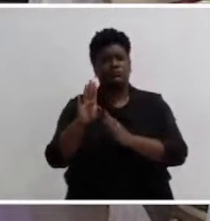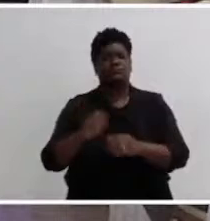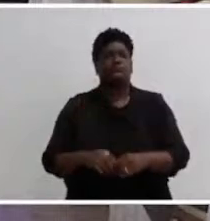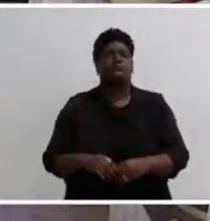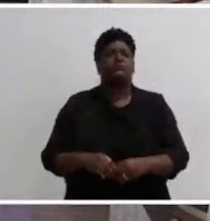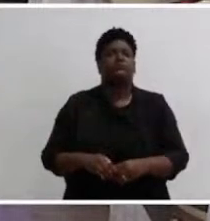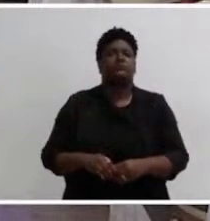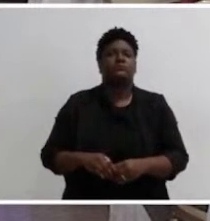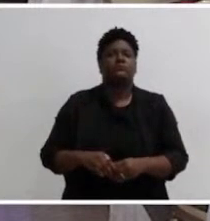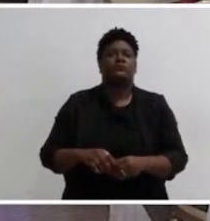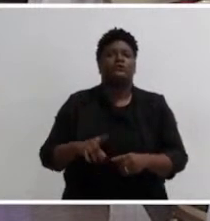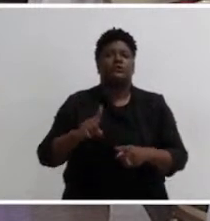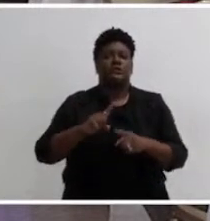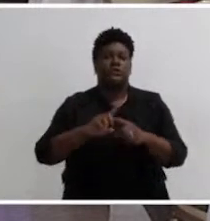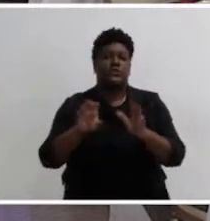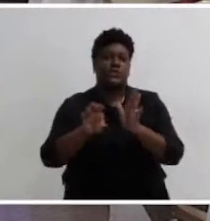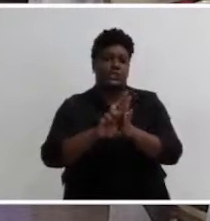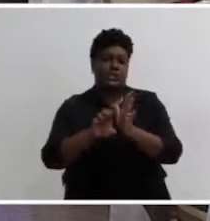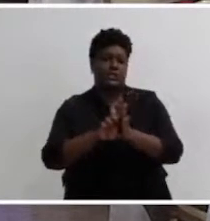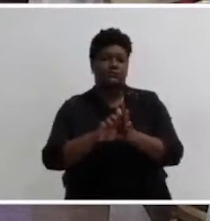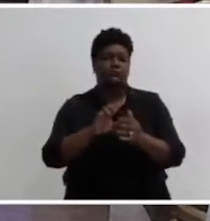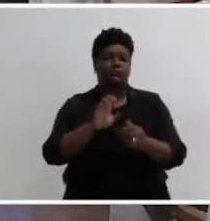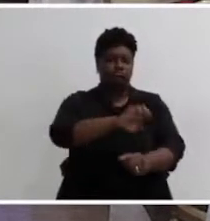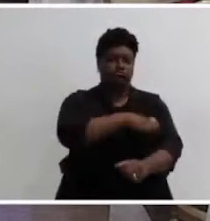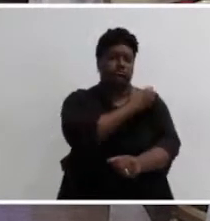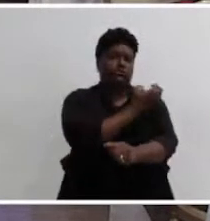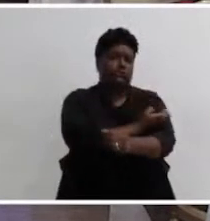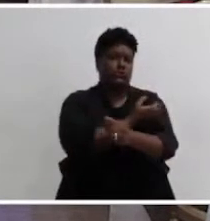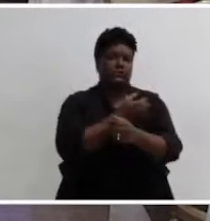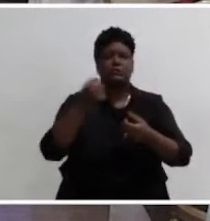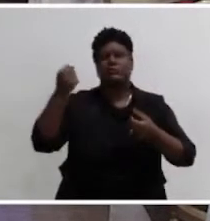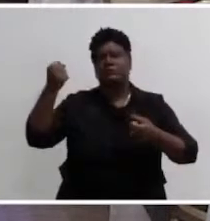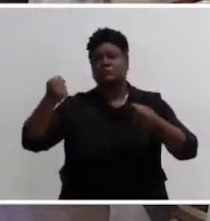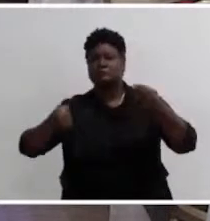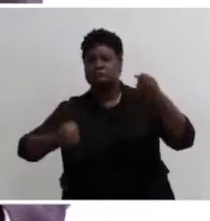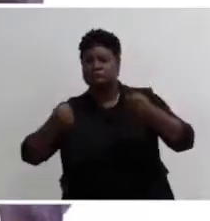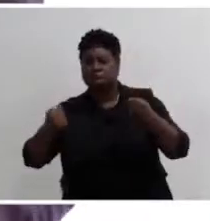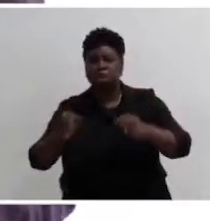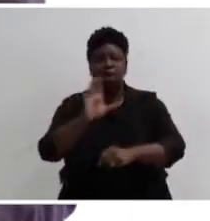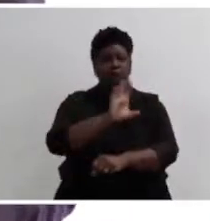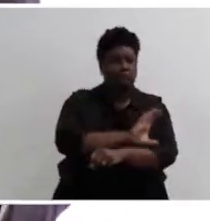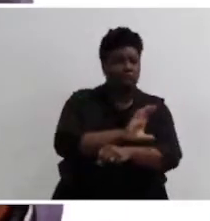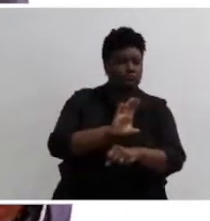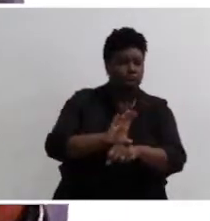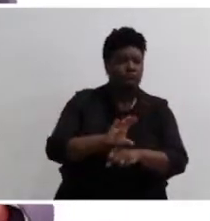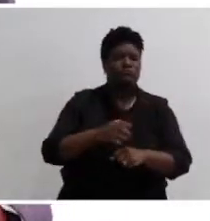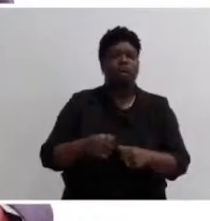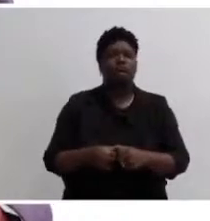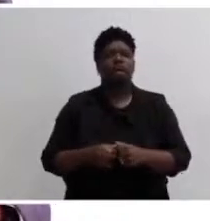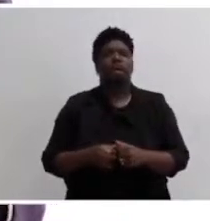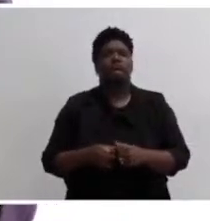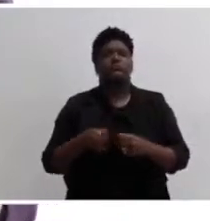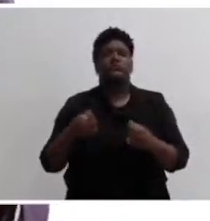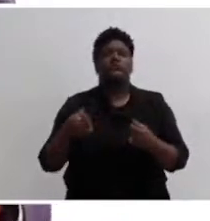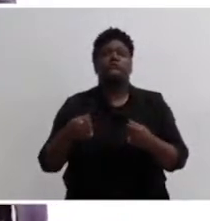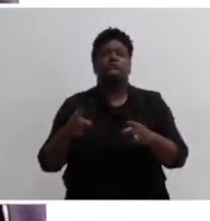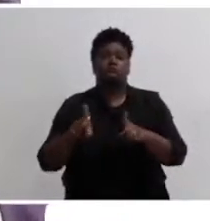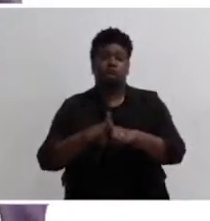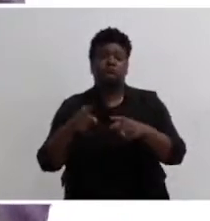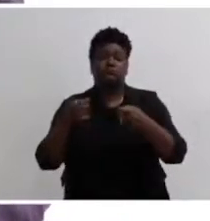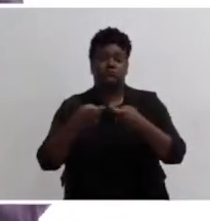defensa, está el de automotriz, energía, está el de quantum computing actualmente y está el de semiconductores, así